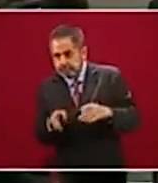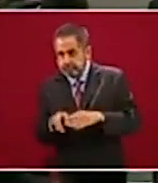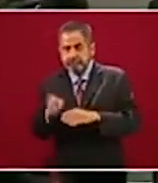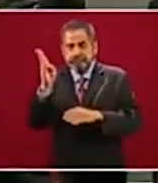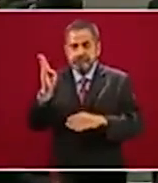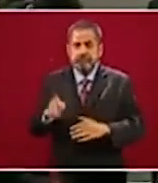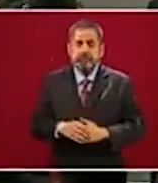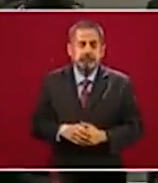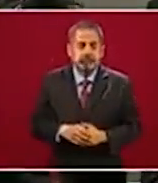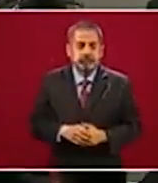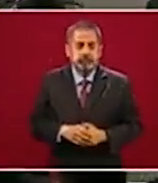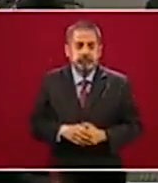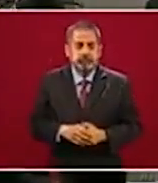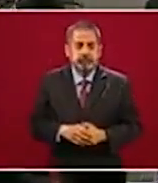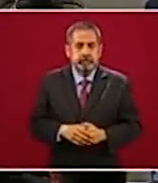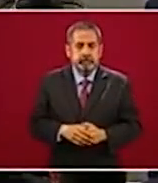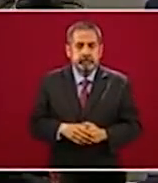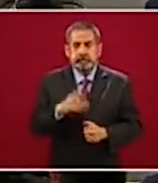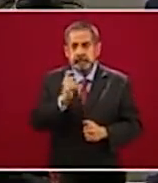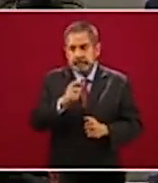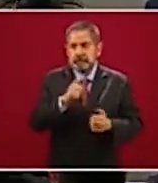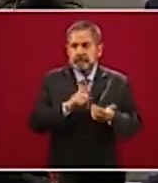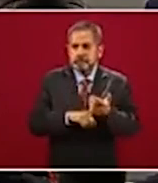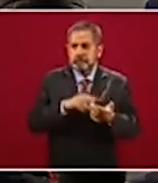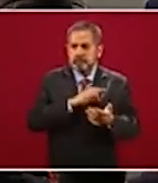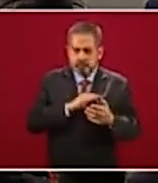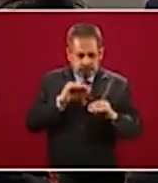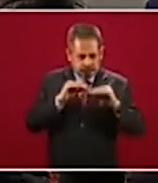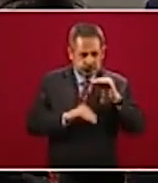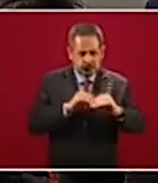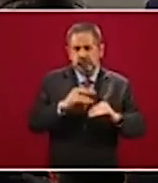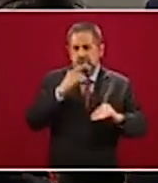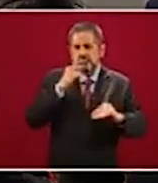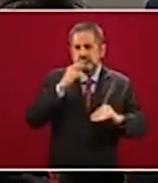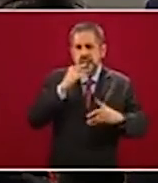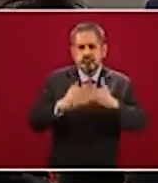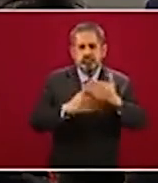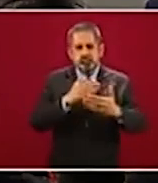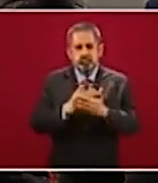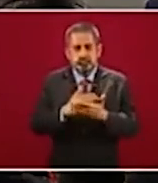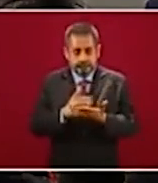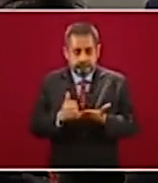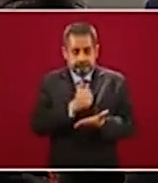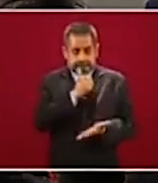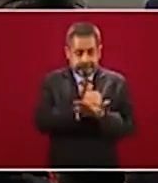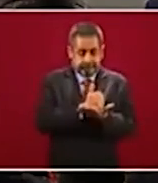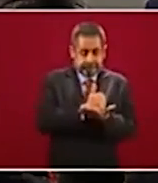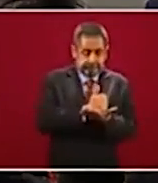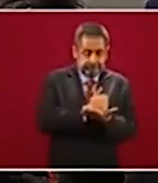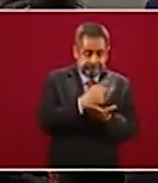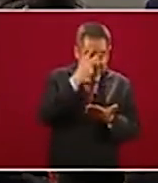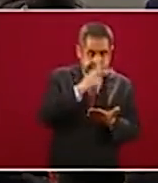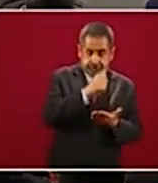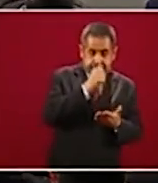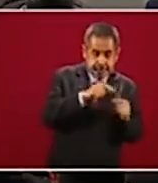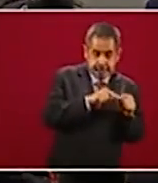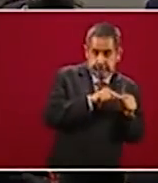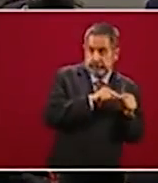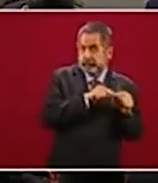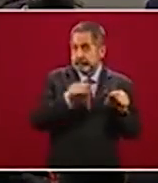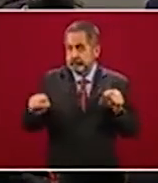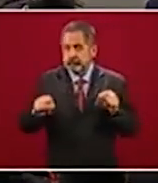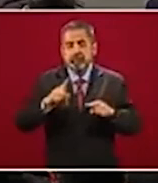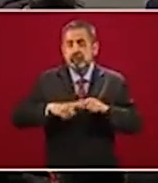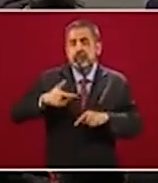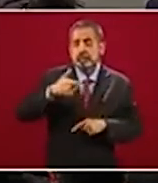y esta en esta zona eso va a permitir una mejor afluencia del aeropuerto internacional benito juárez y es con recursos del gobierno de la